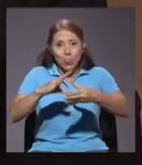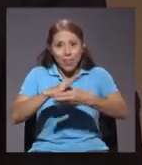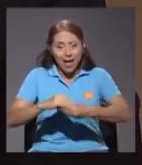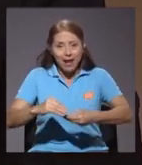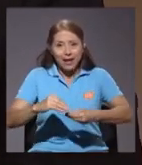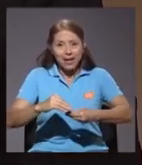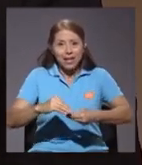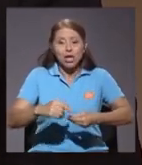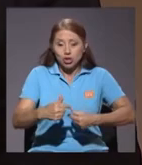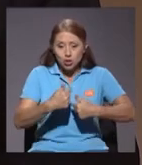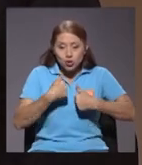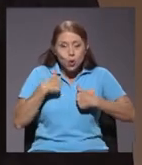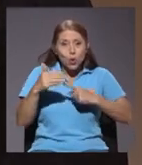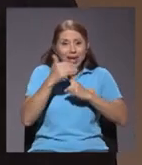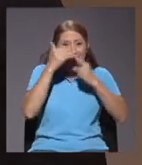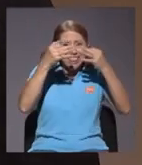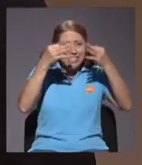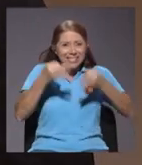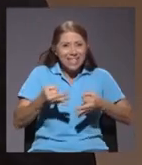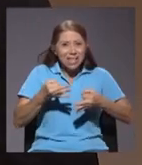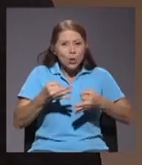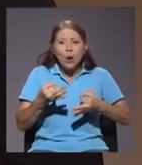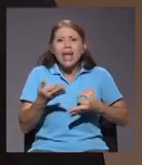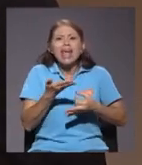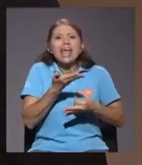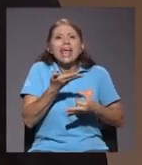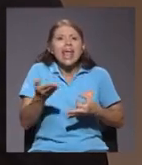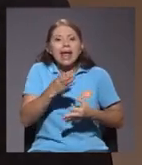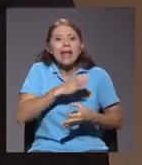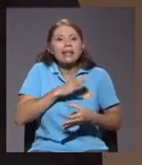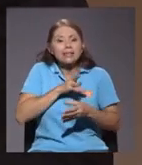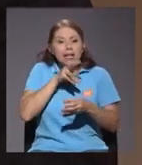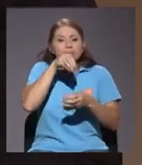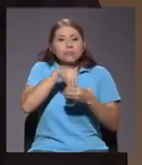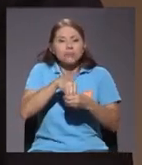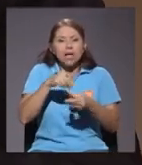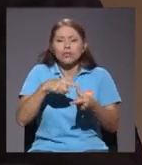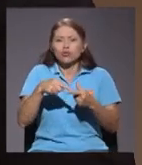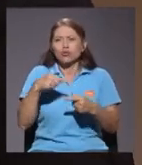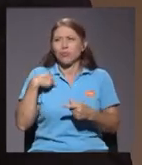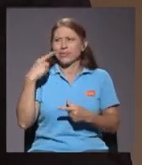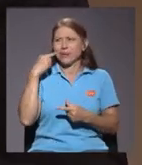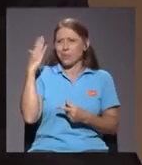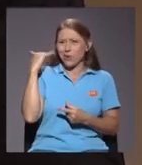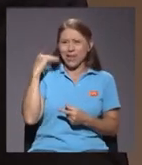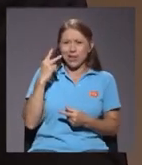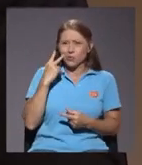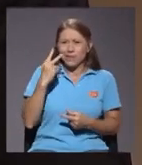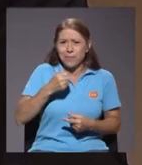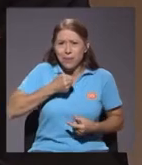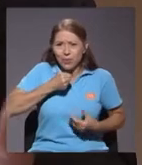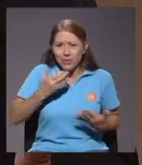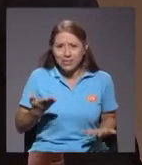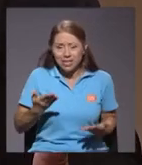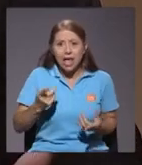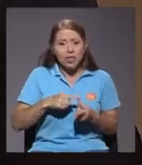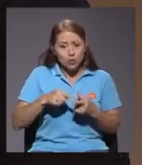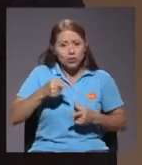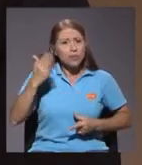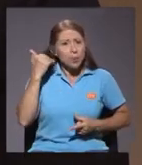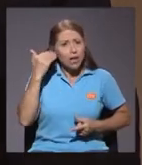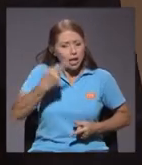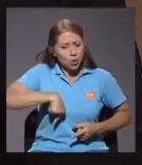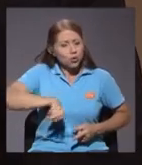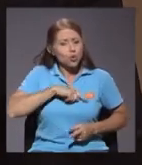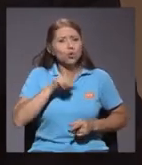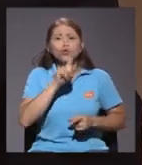decide cuáles elementos incluir a una historia entonces me pareció que era casi un fraude yo dije por qué no transparentamos nosotros que existimos y